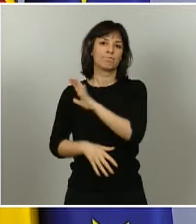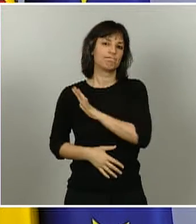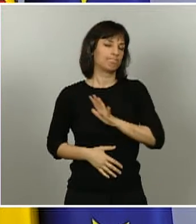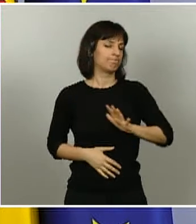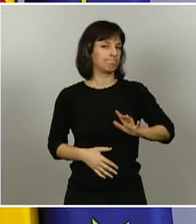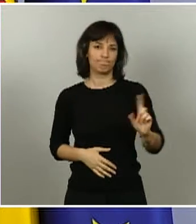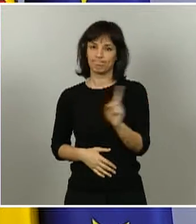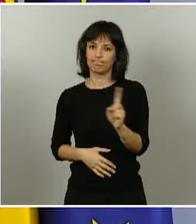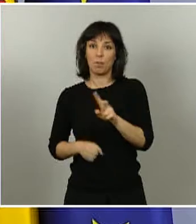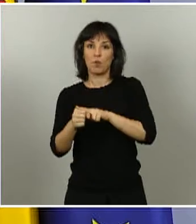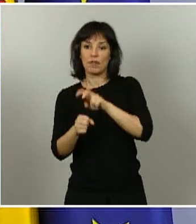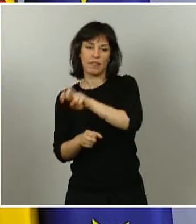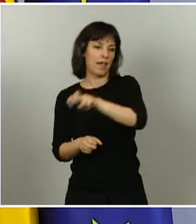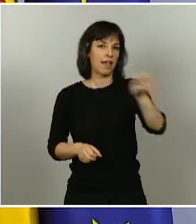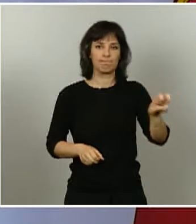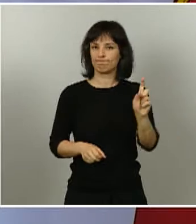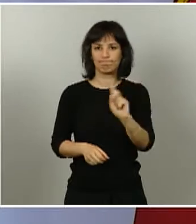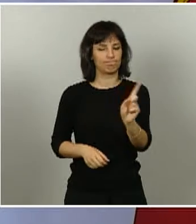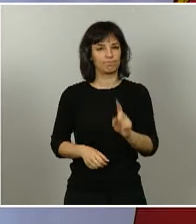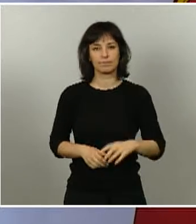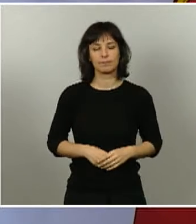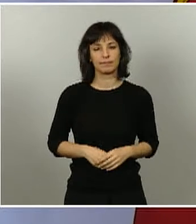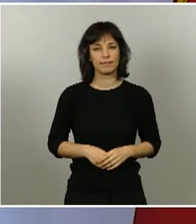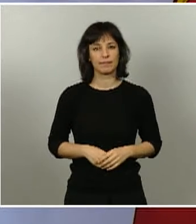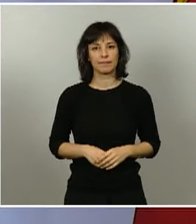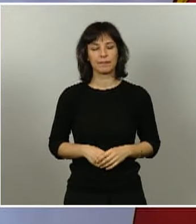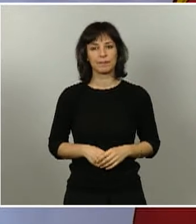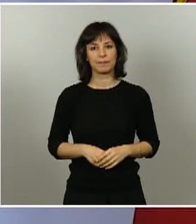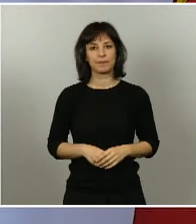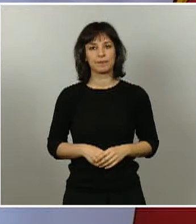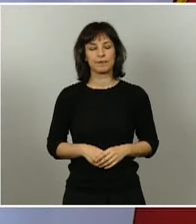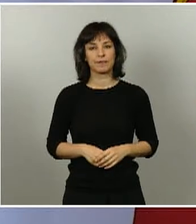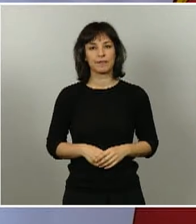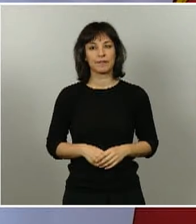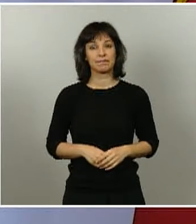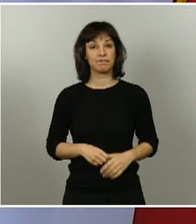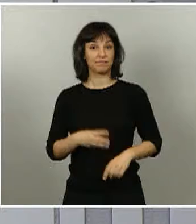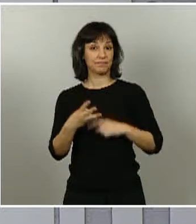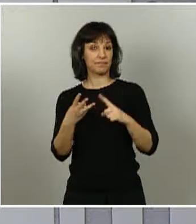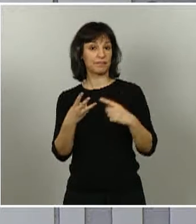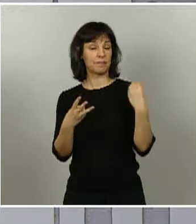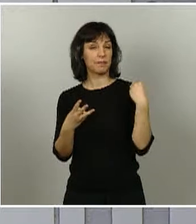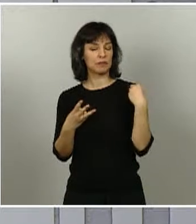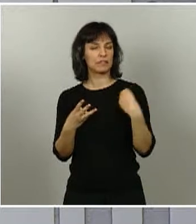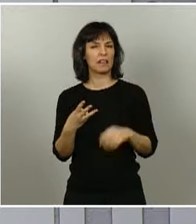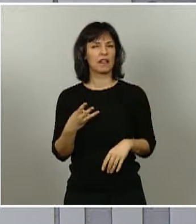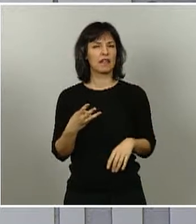provincias. Y en relación con la siguiente pregunta, creo que he intentado